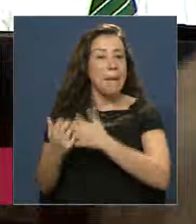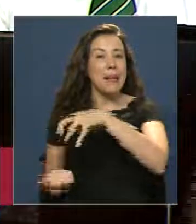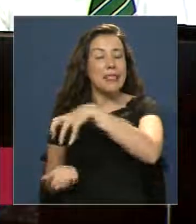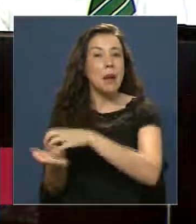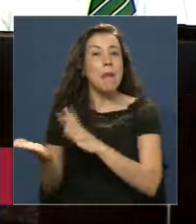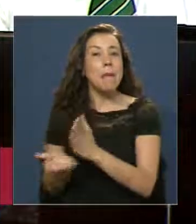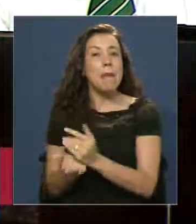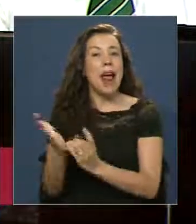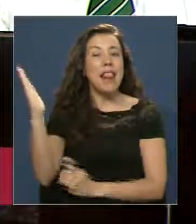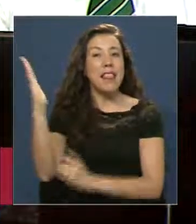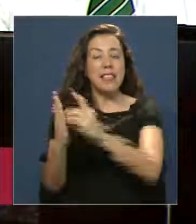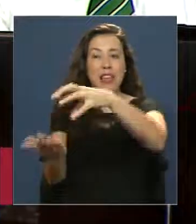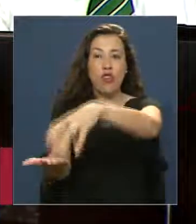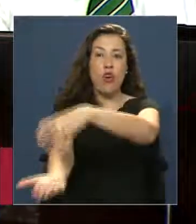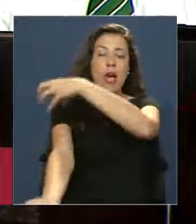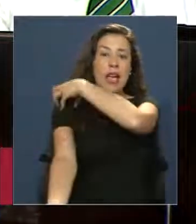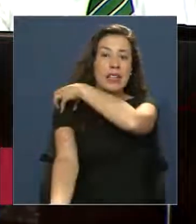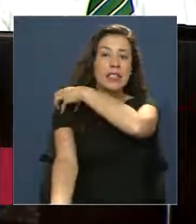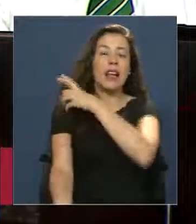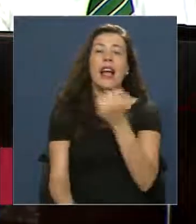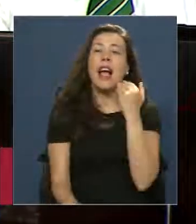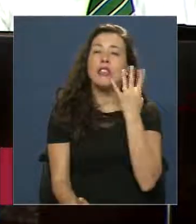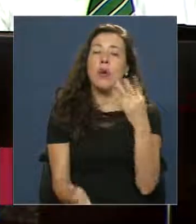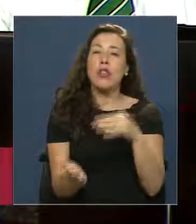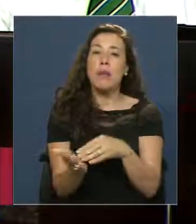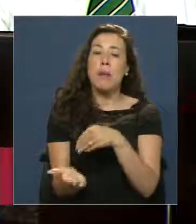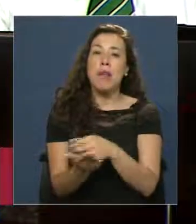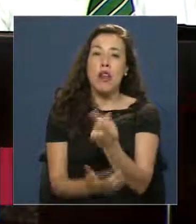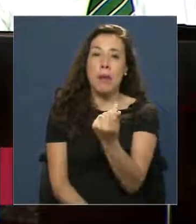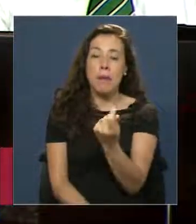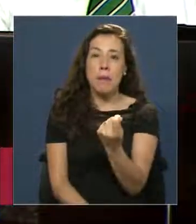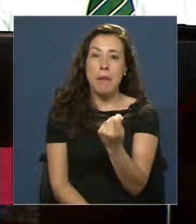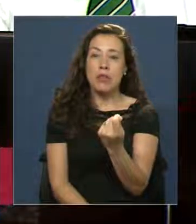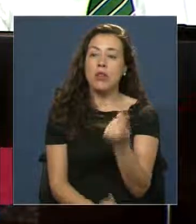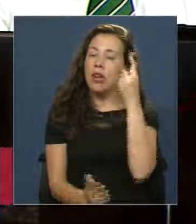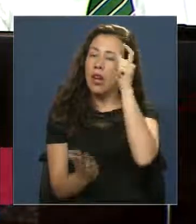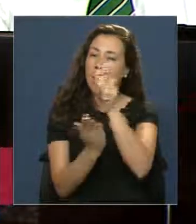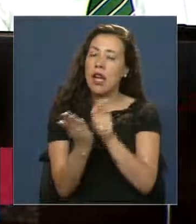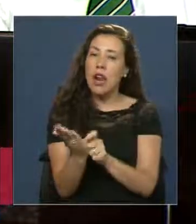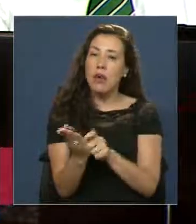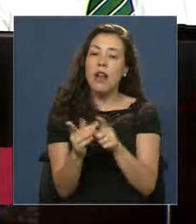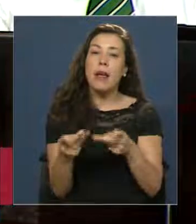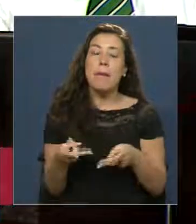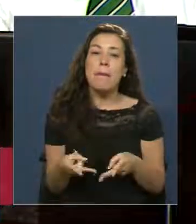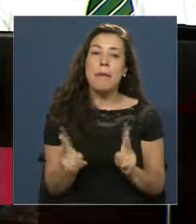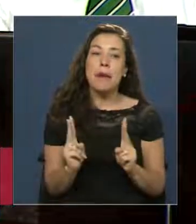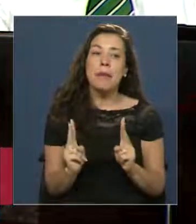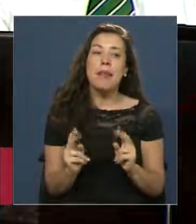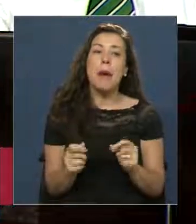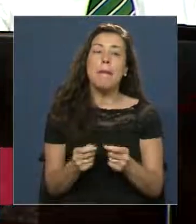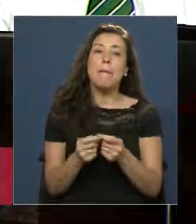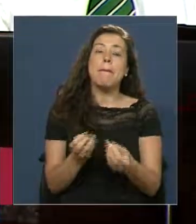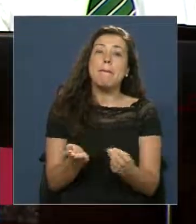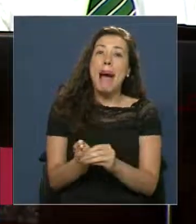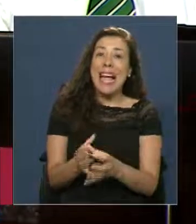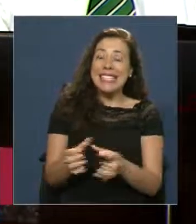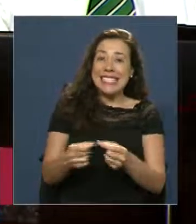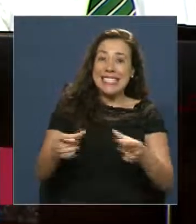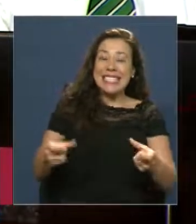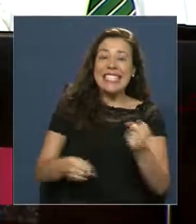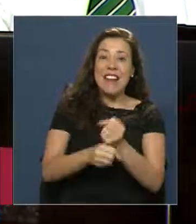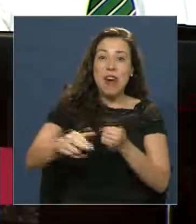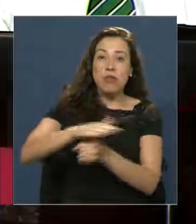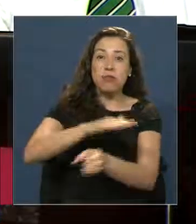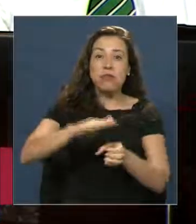de Desarrollo de Zonas Extremas con casi 4.000 millones de pesos, y se calcula que ella permitiría un aumento de puestos de trabajo hasta